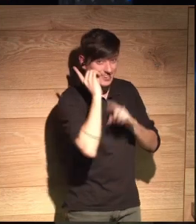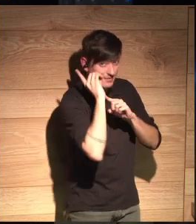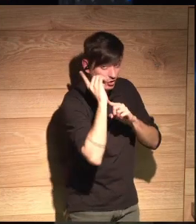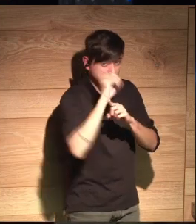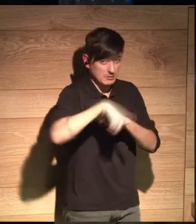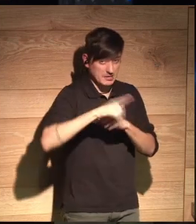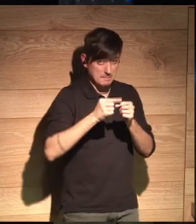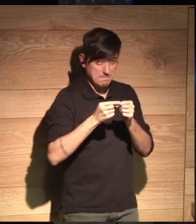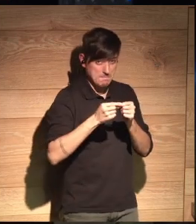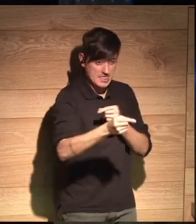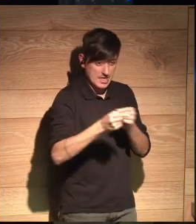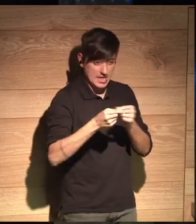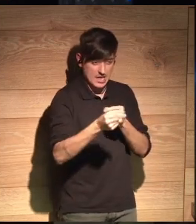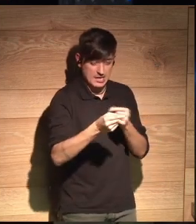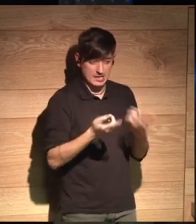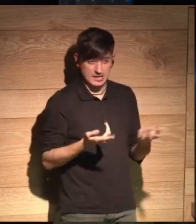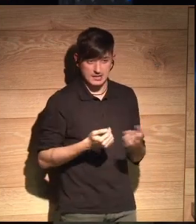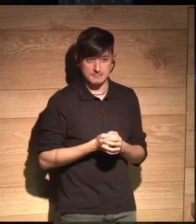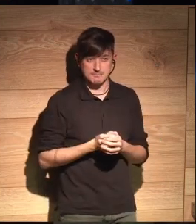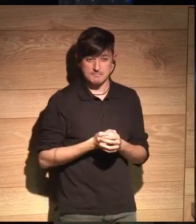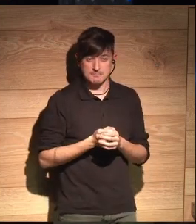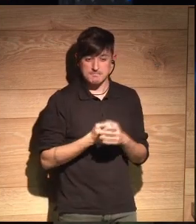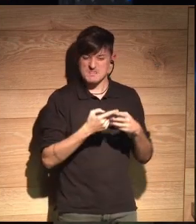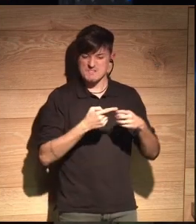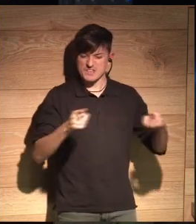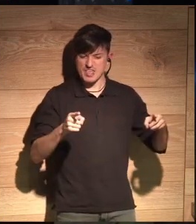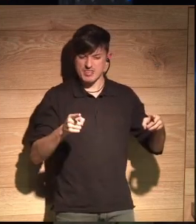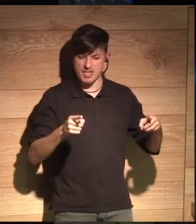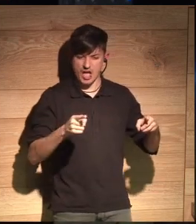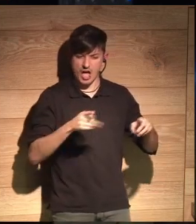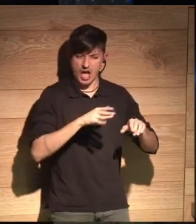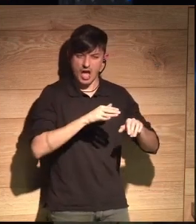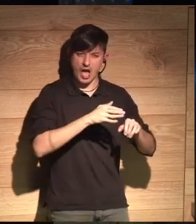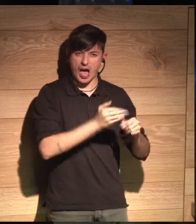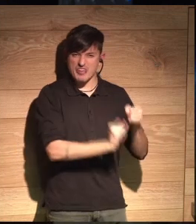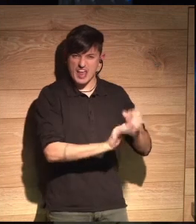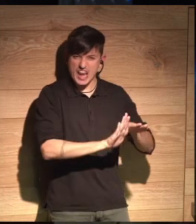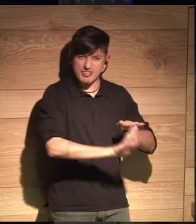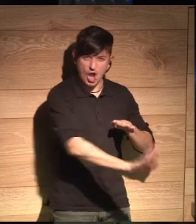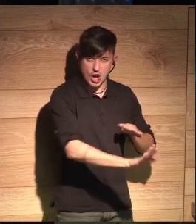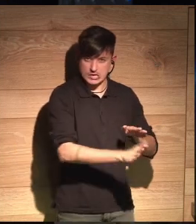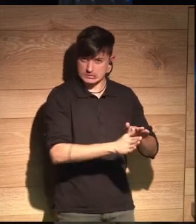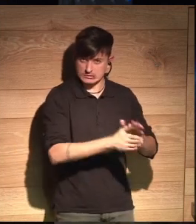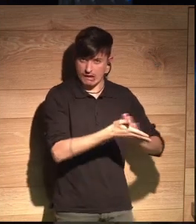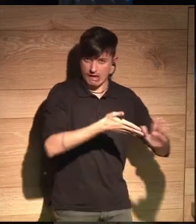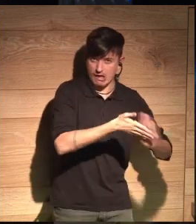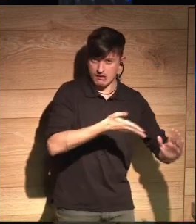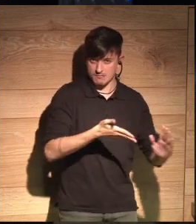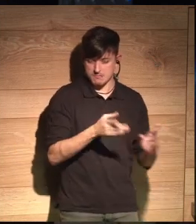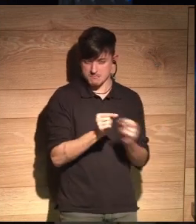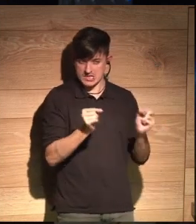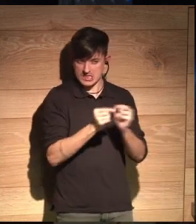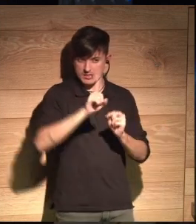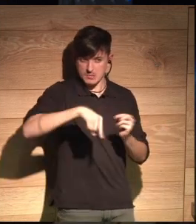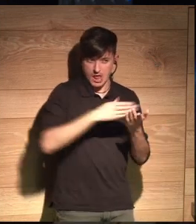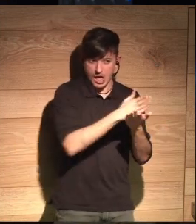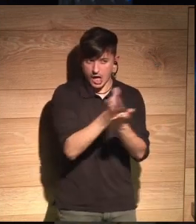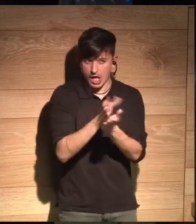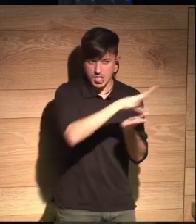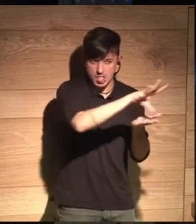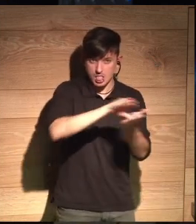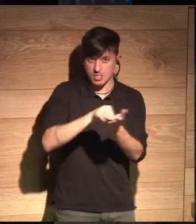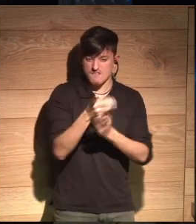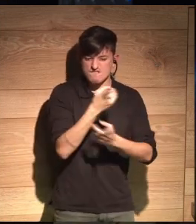miden la diferencia de aceleración en diferentes direcciones entonces decimos qué hacemos con esta